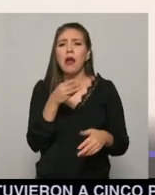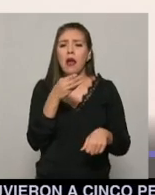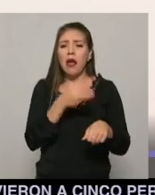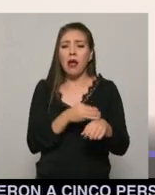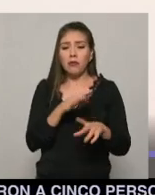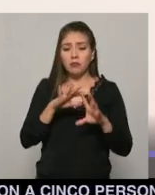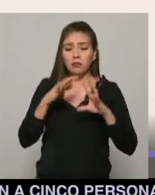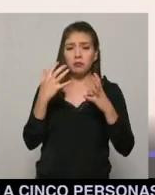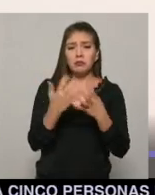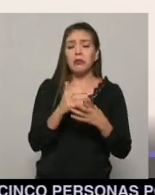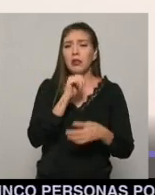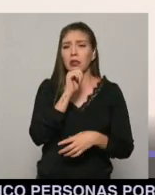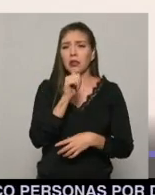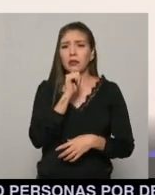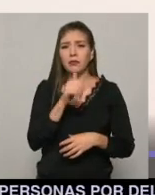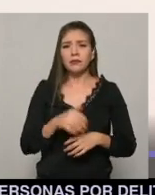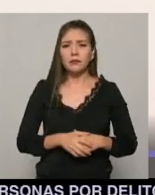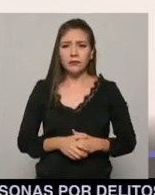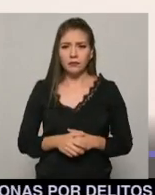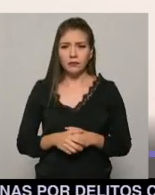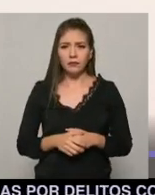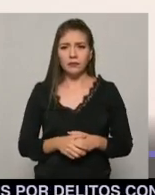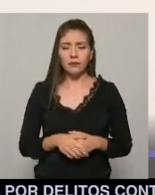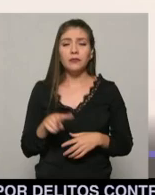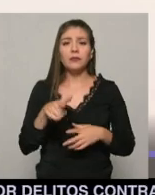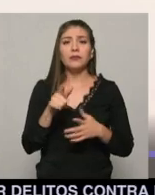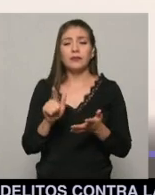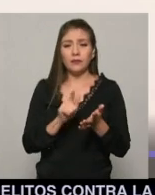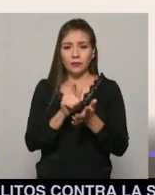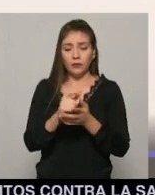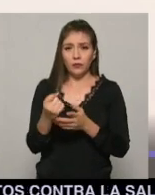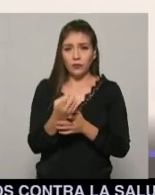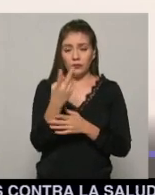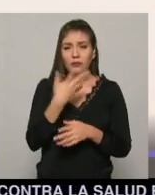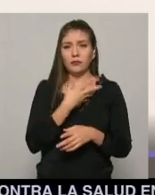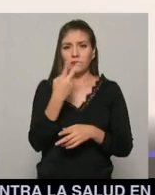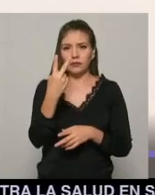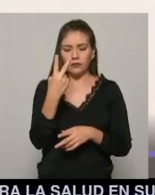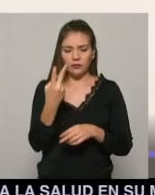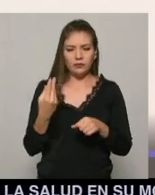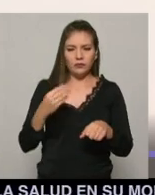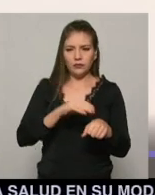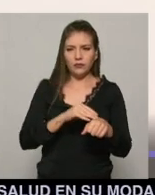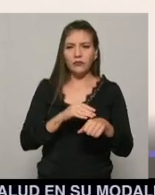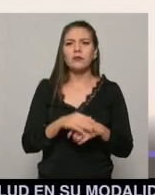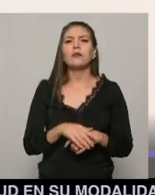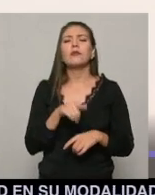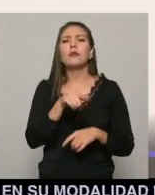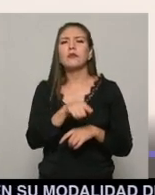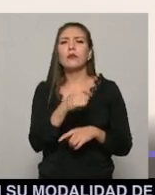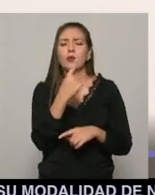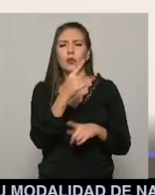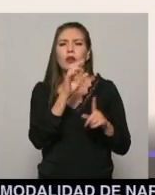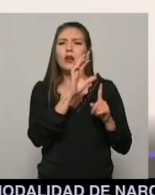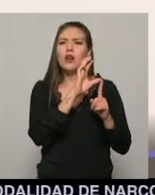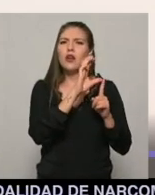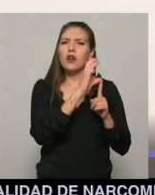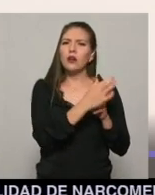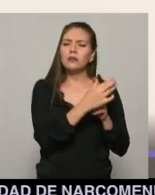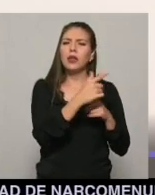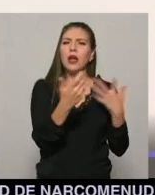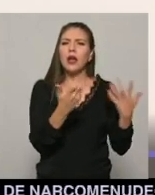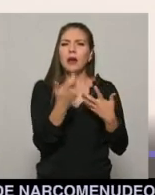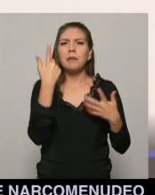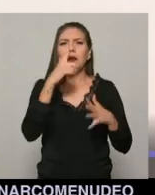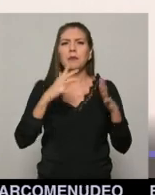nueva ley con algunas adecuaciones, 2 adecuaciones que me parecen importantes. Se ha creado una comisión de